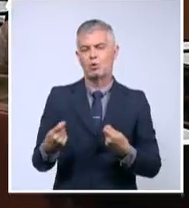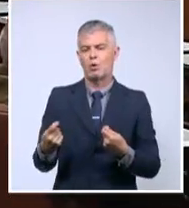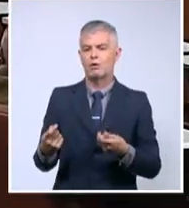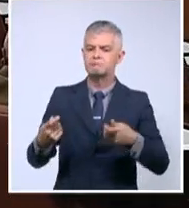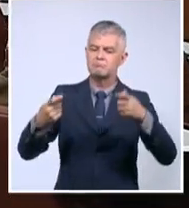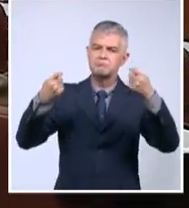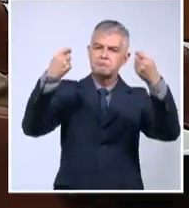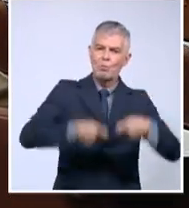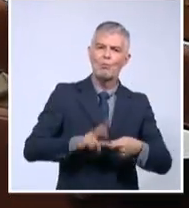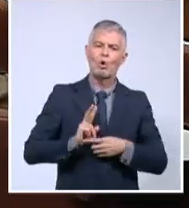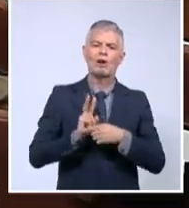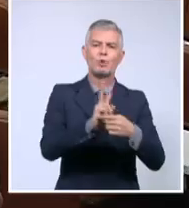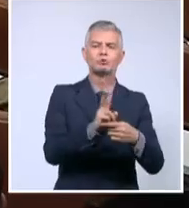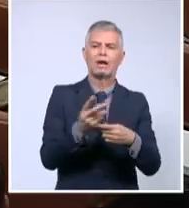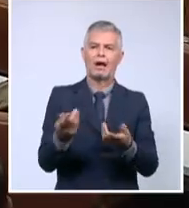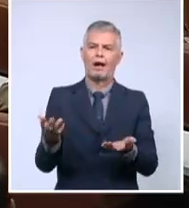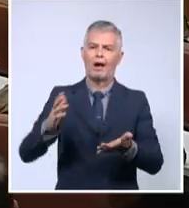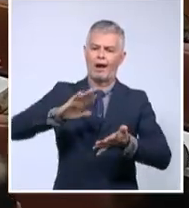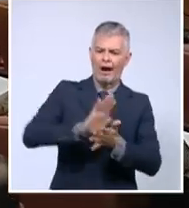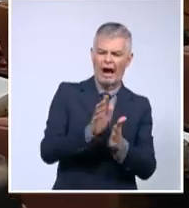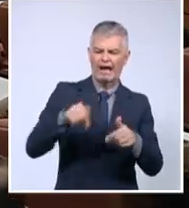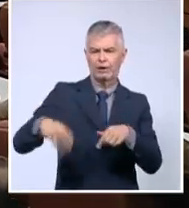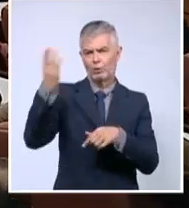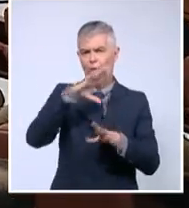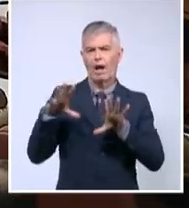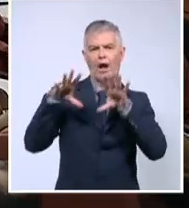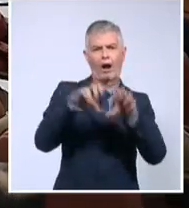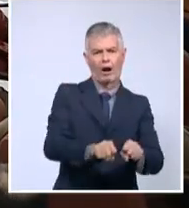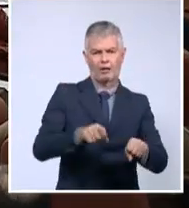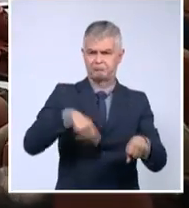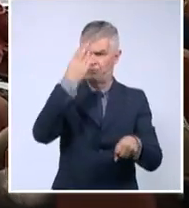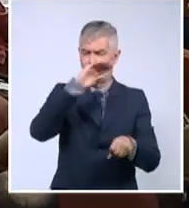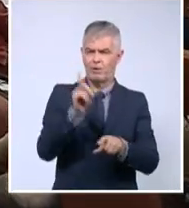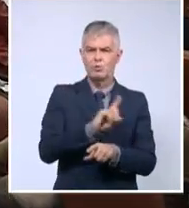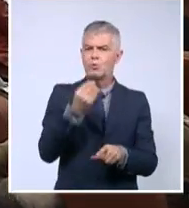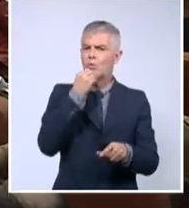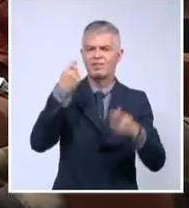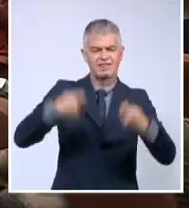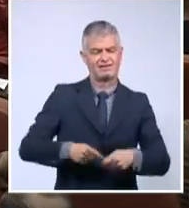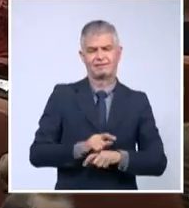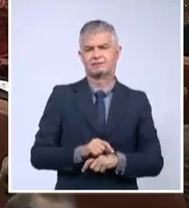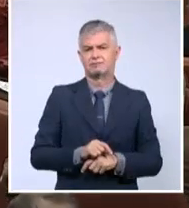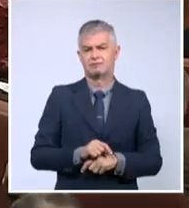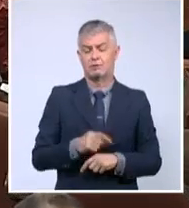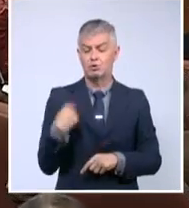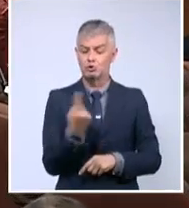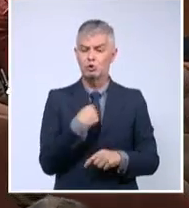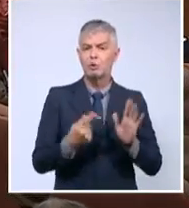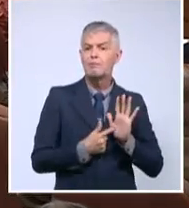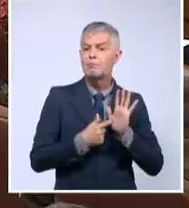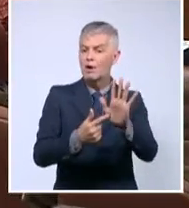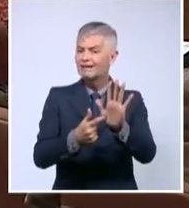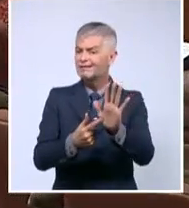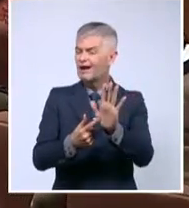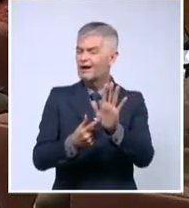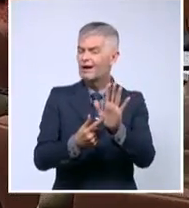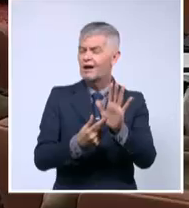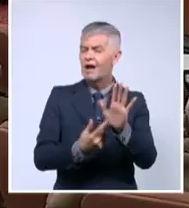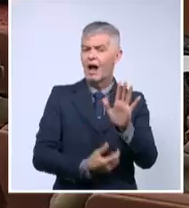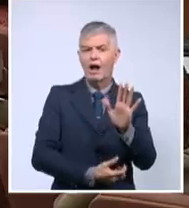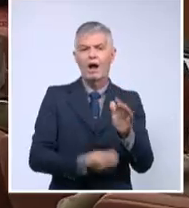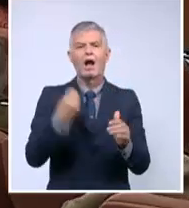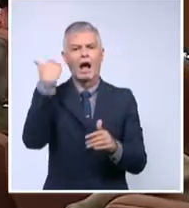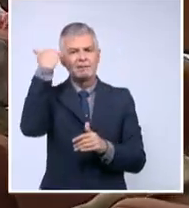su voluntad en esta tierra y sobre este pueblo. Hemos demostrado una singular capacidad de